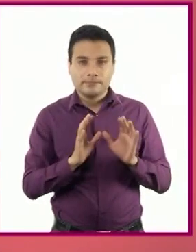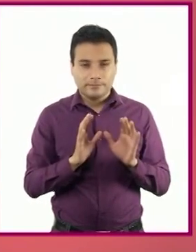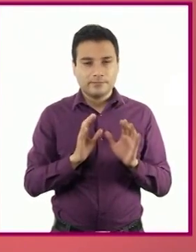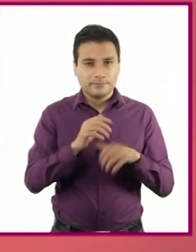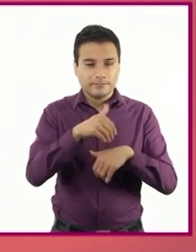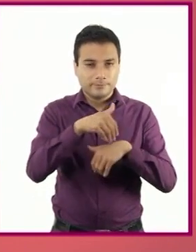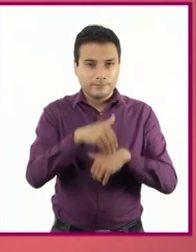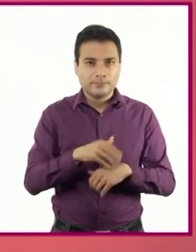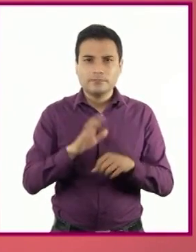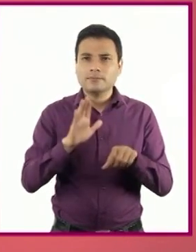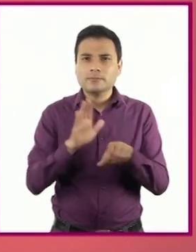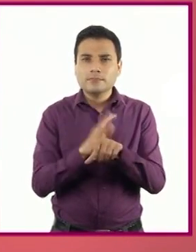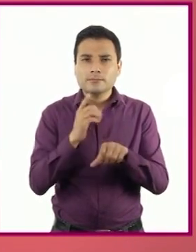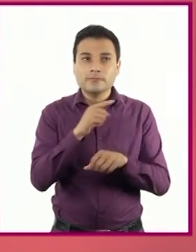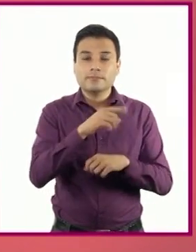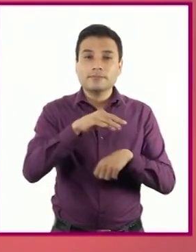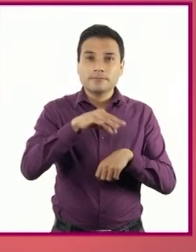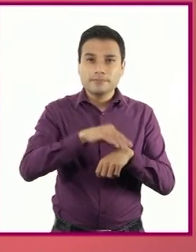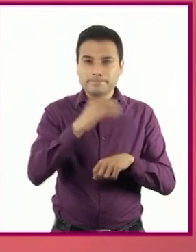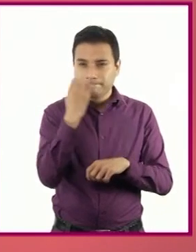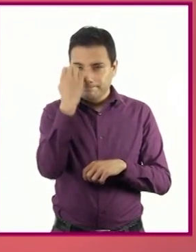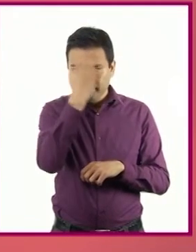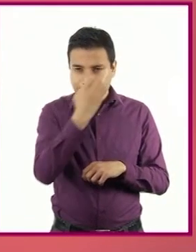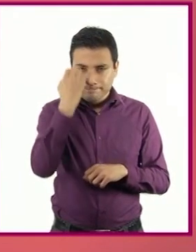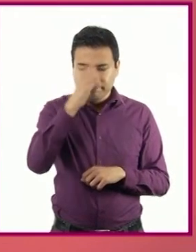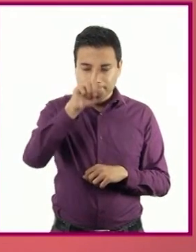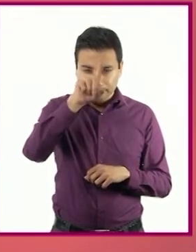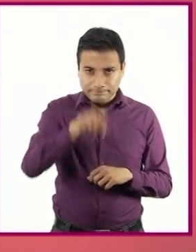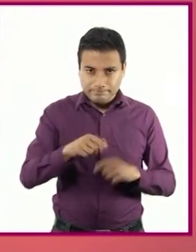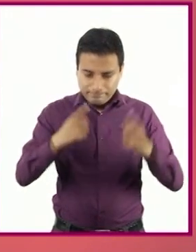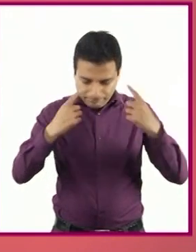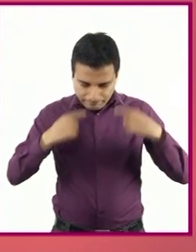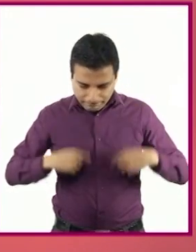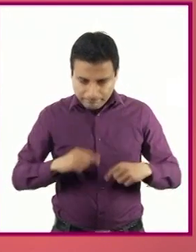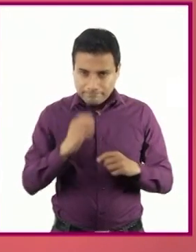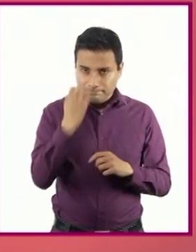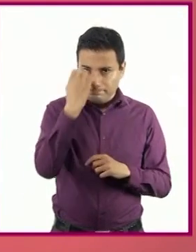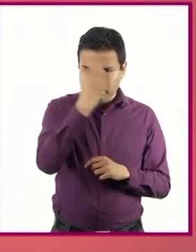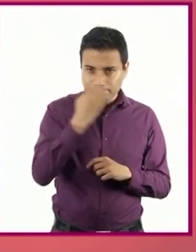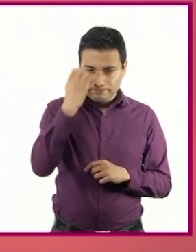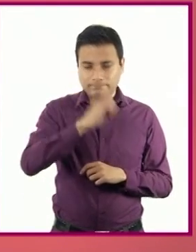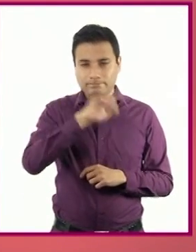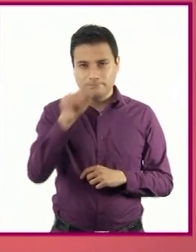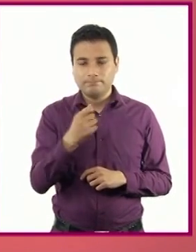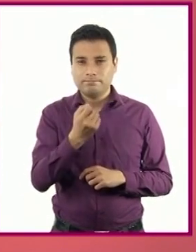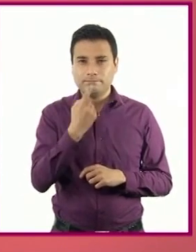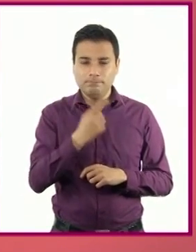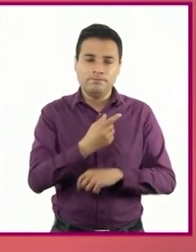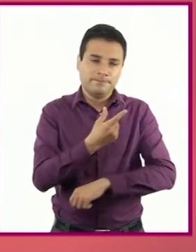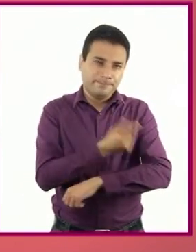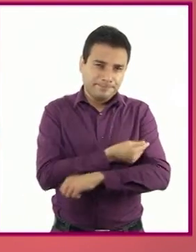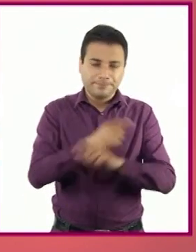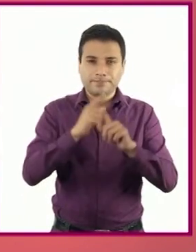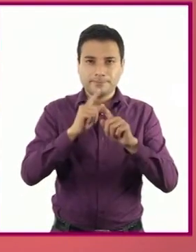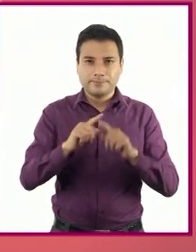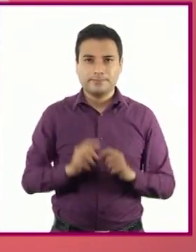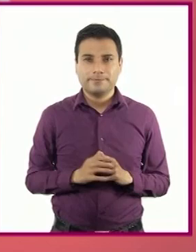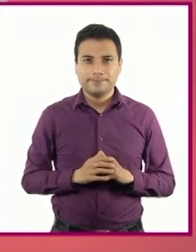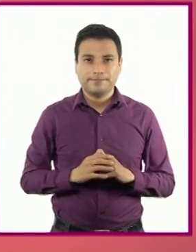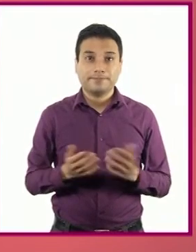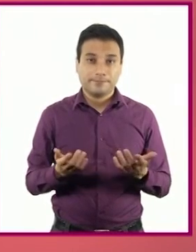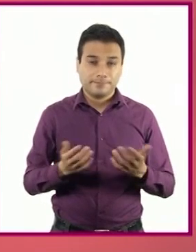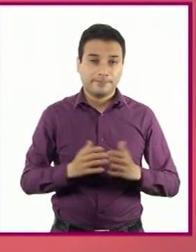la gravedad del padecimiento para prescribir uno u otros medicamentos, ya que además de neutralizar,